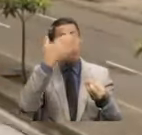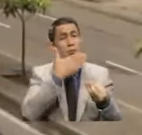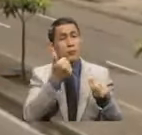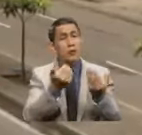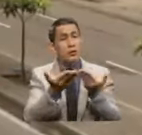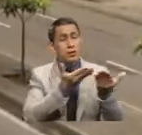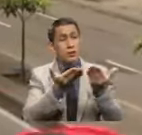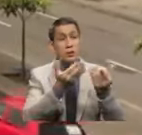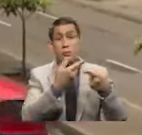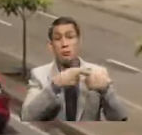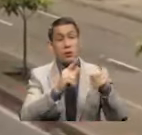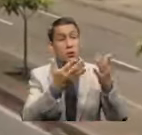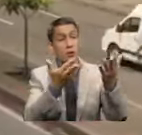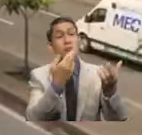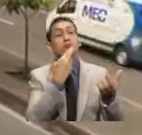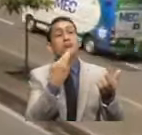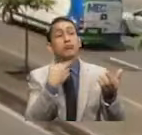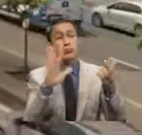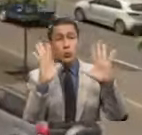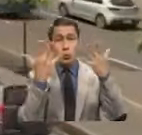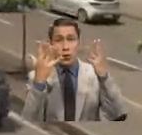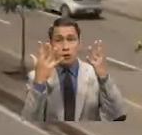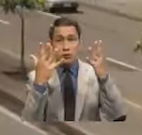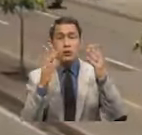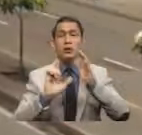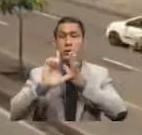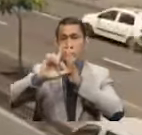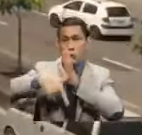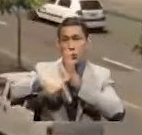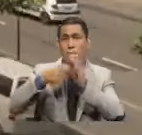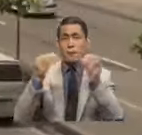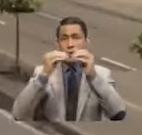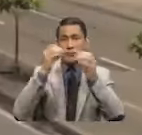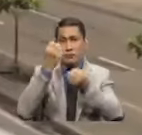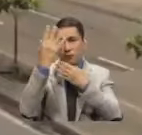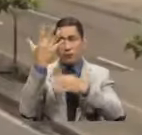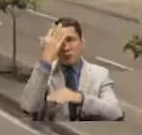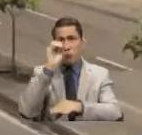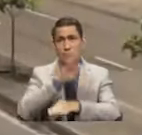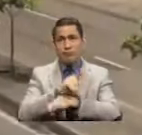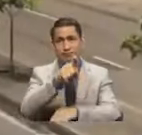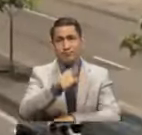no hemos tenido respuesta, así que más adelante yo les voy a tener mayores detalles. Buenas tardes.